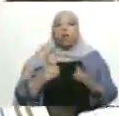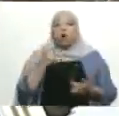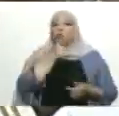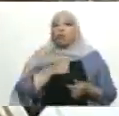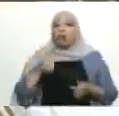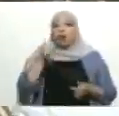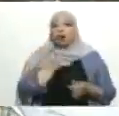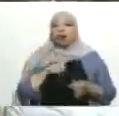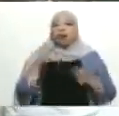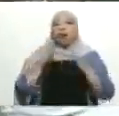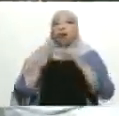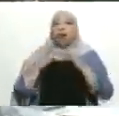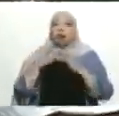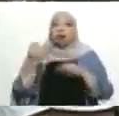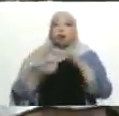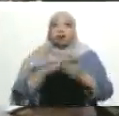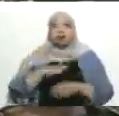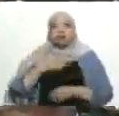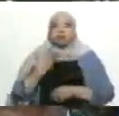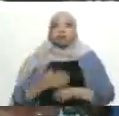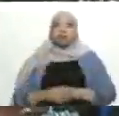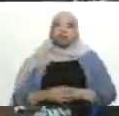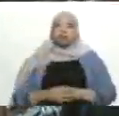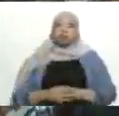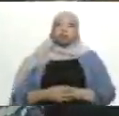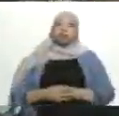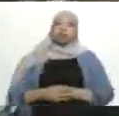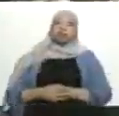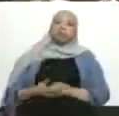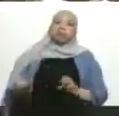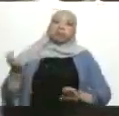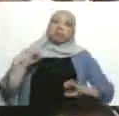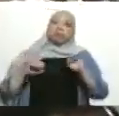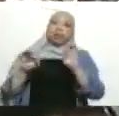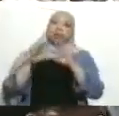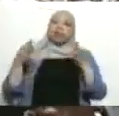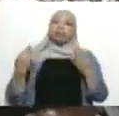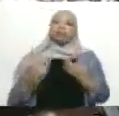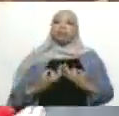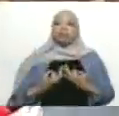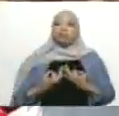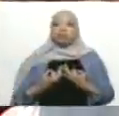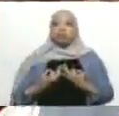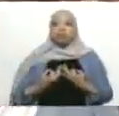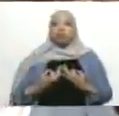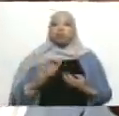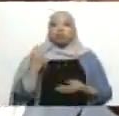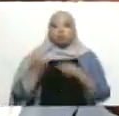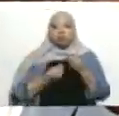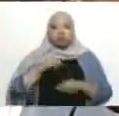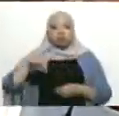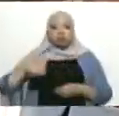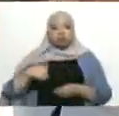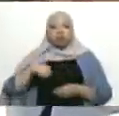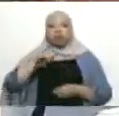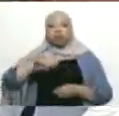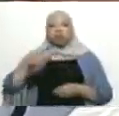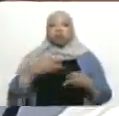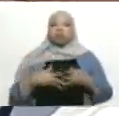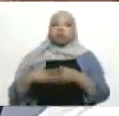en la casa hace lo que tenga que hacer para defender a su familia. Cuando le hacemos reconocimiento al miliciano, le estamos